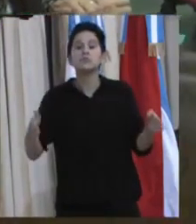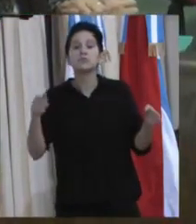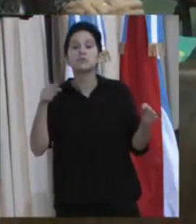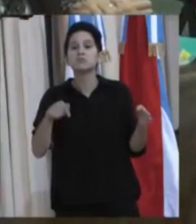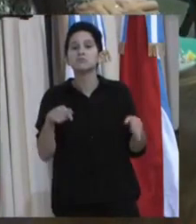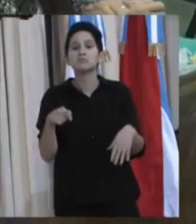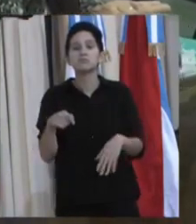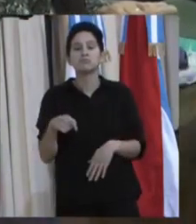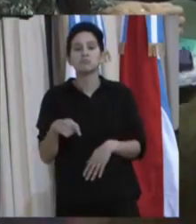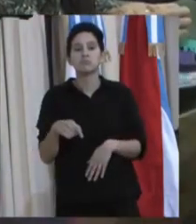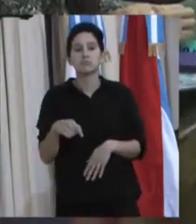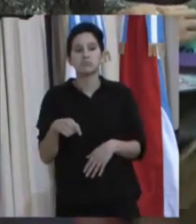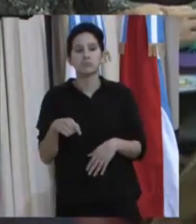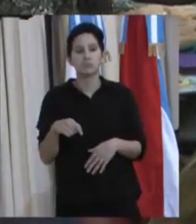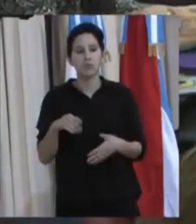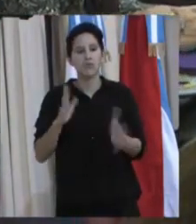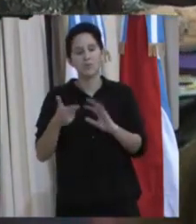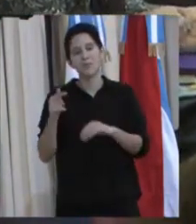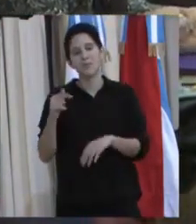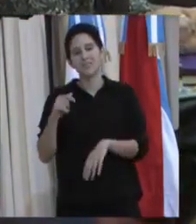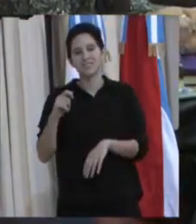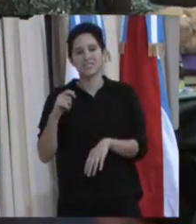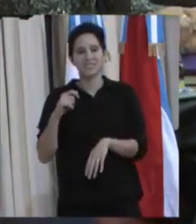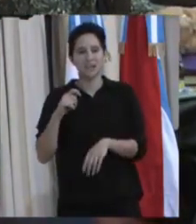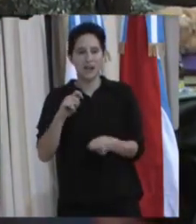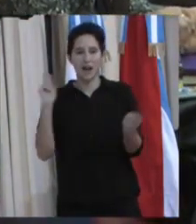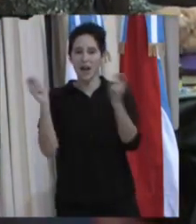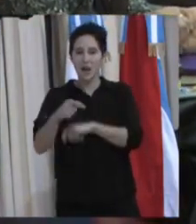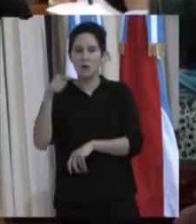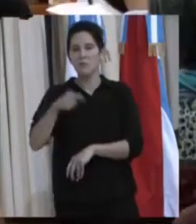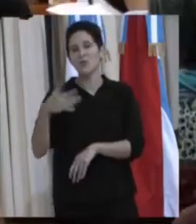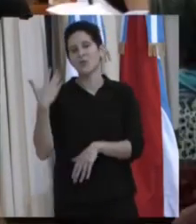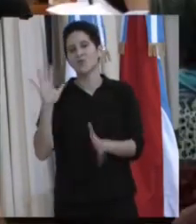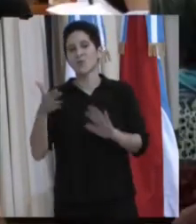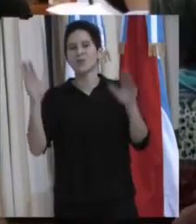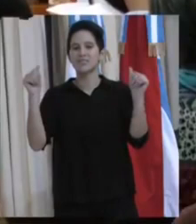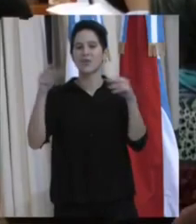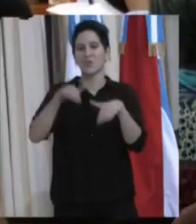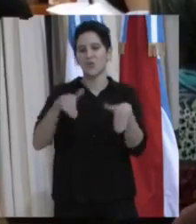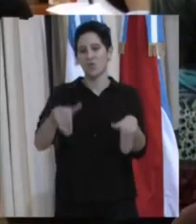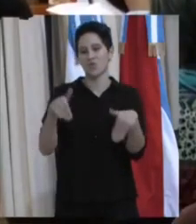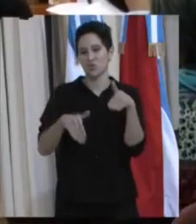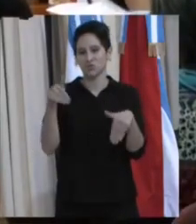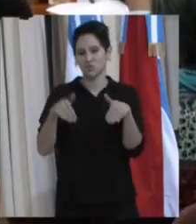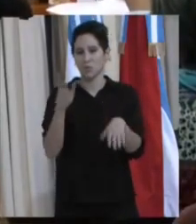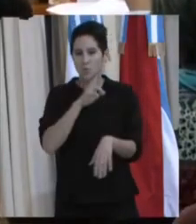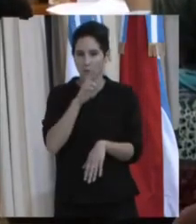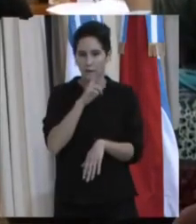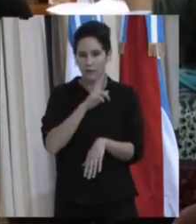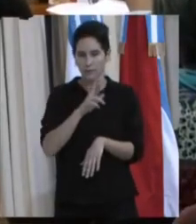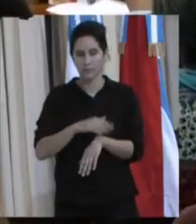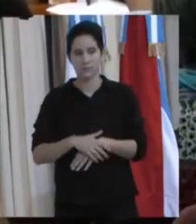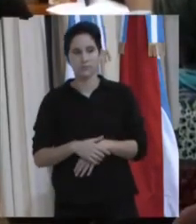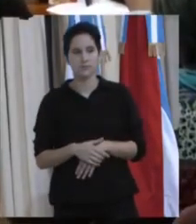más radicalizadas de la reforma saludan el movimiento del sufragio, llevan a Alicia Moró, después